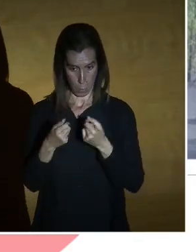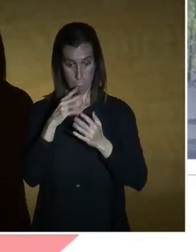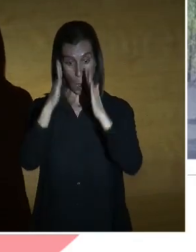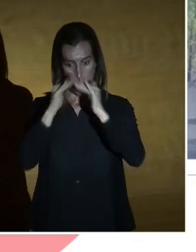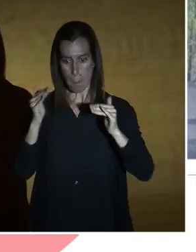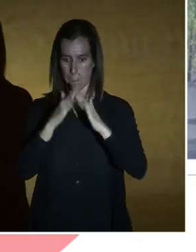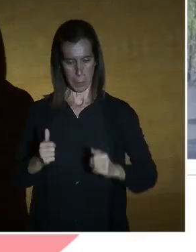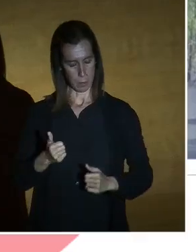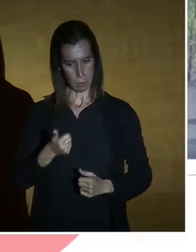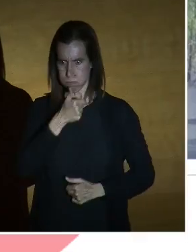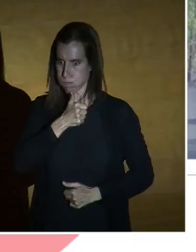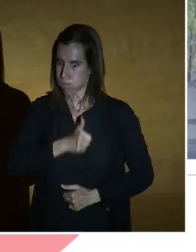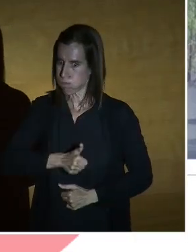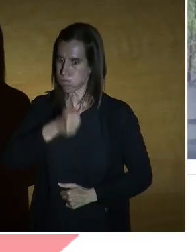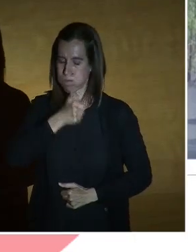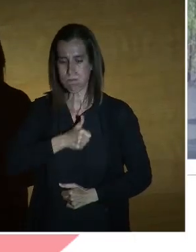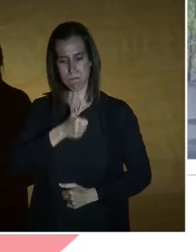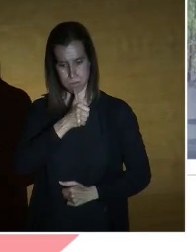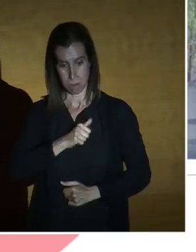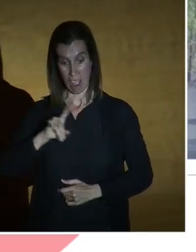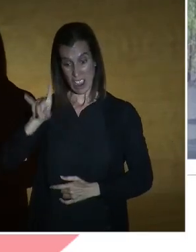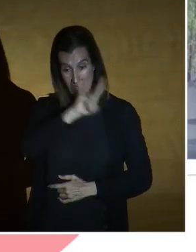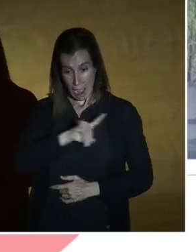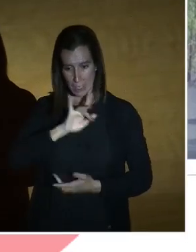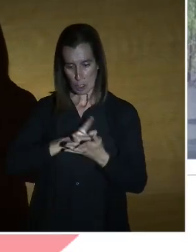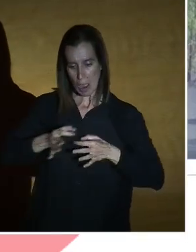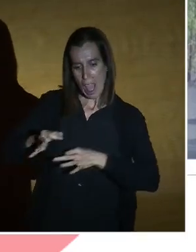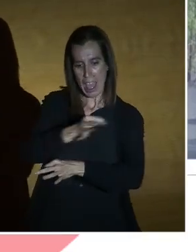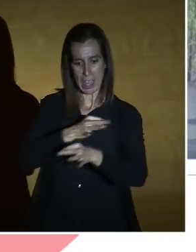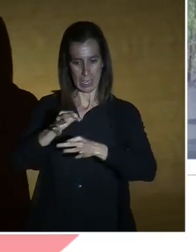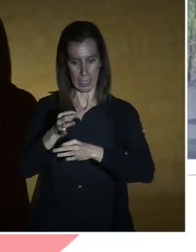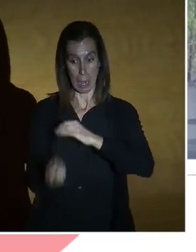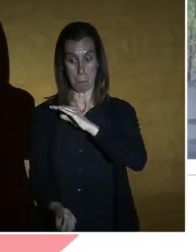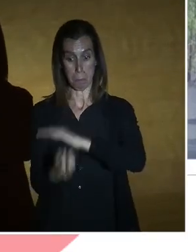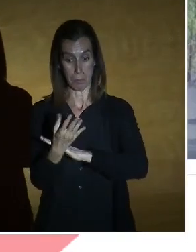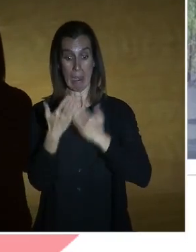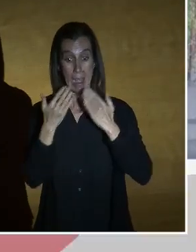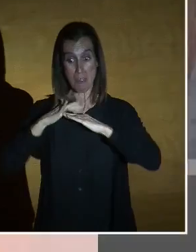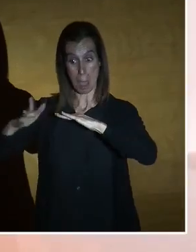son auténticos supervivientes. Canarias son islas que emergieron del mar